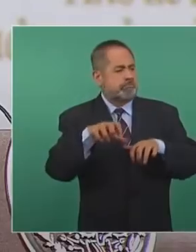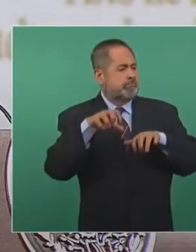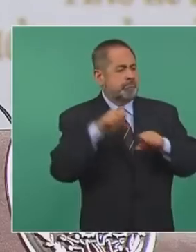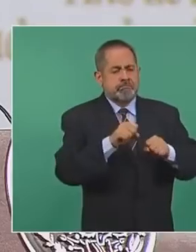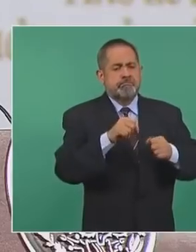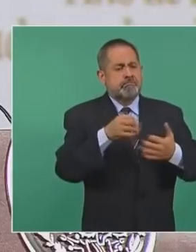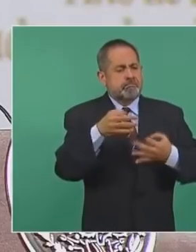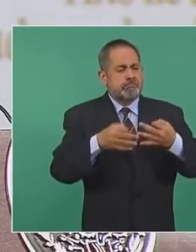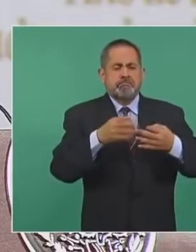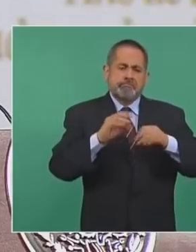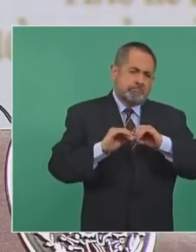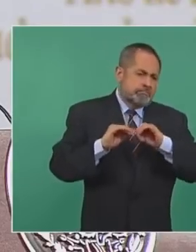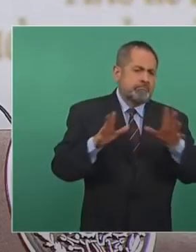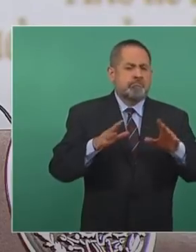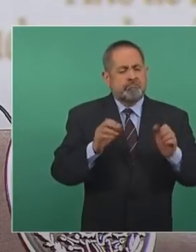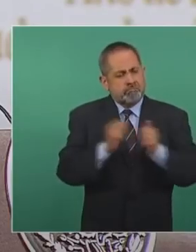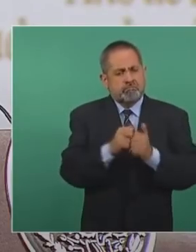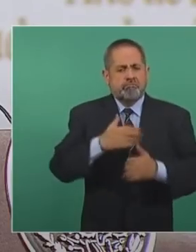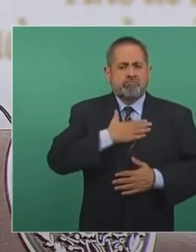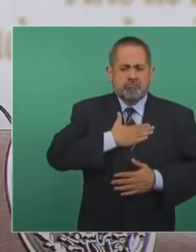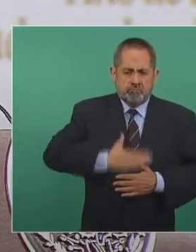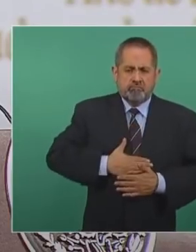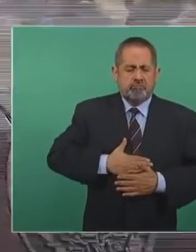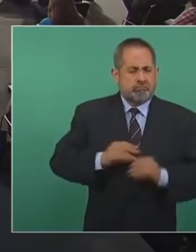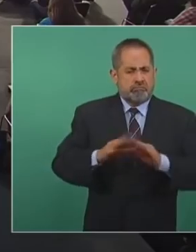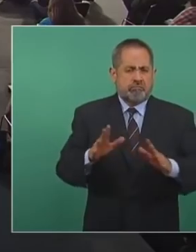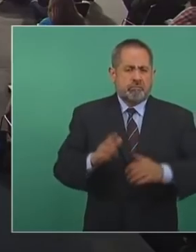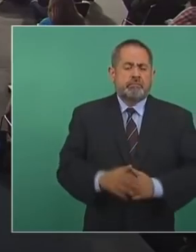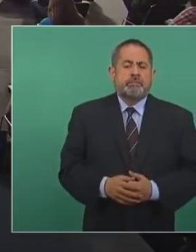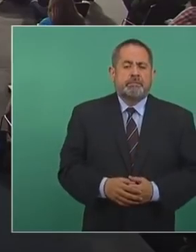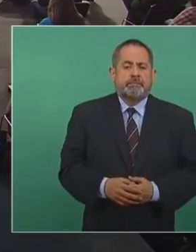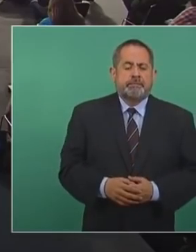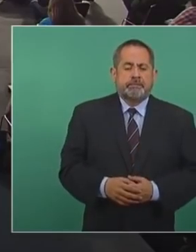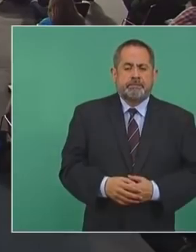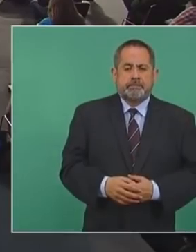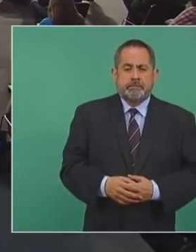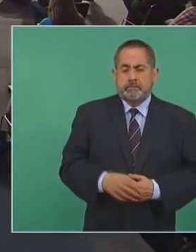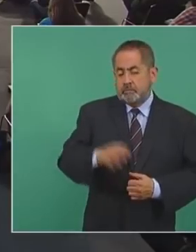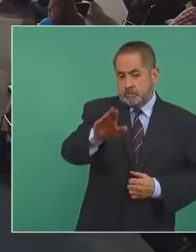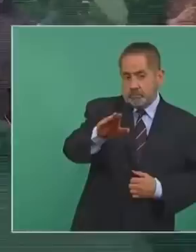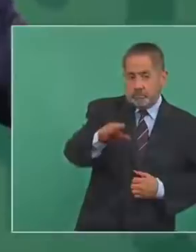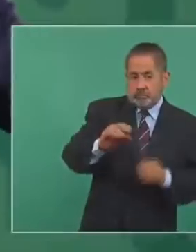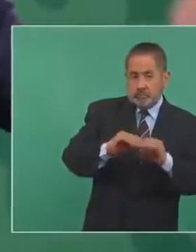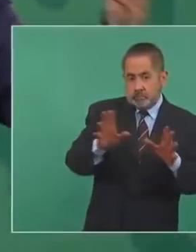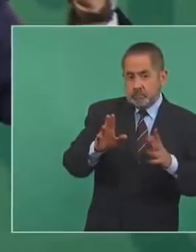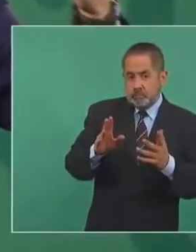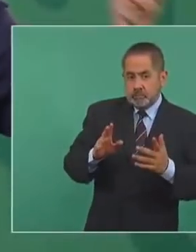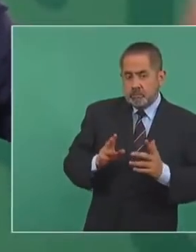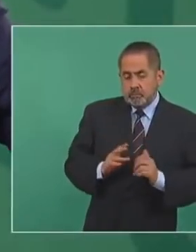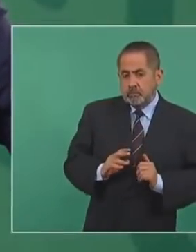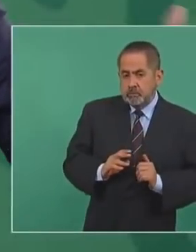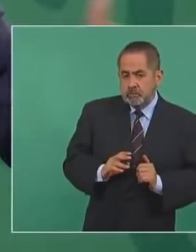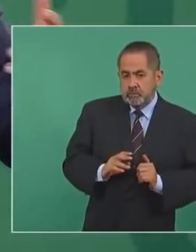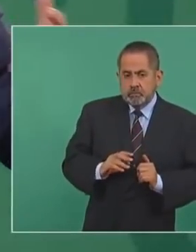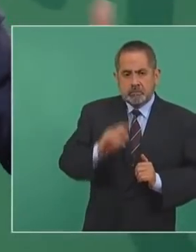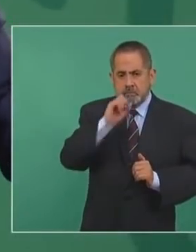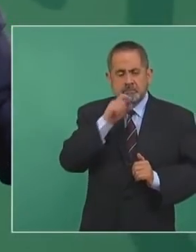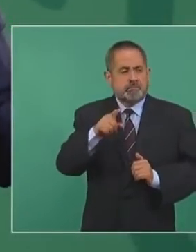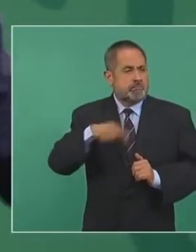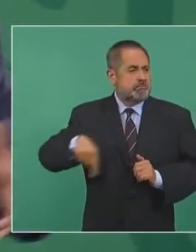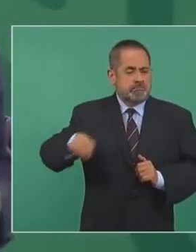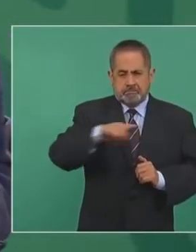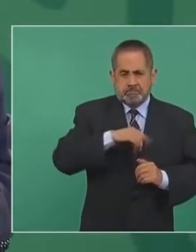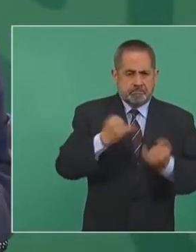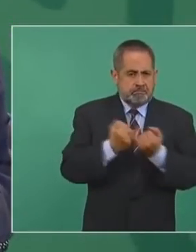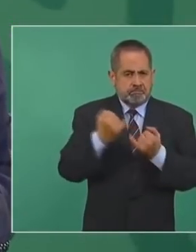se aclare y se haga justicia. Sobre O sea que de todas maneras Gertz Manero, como le quiera